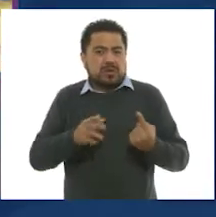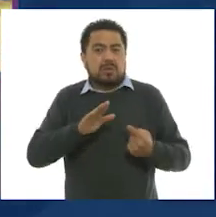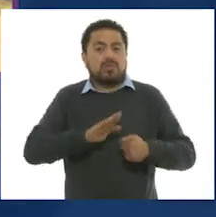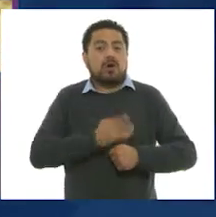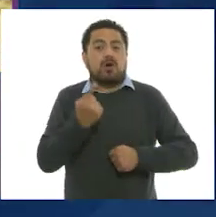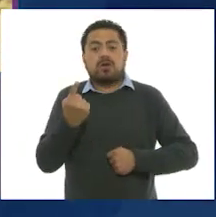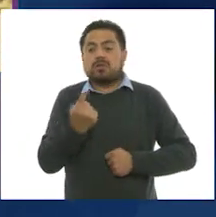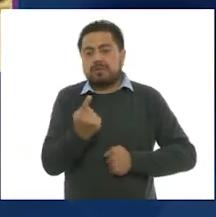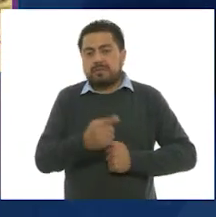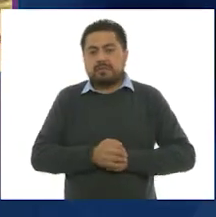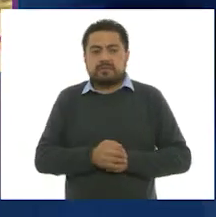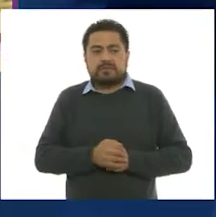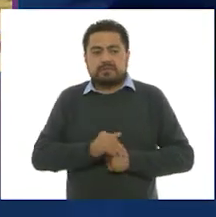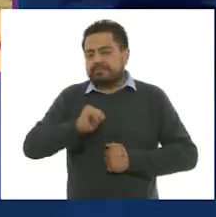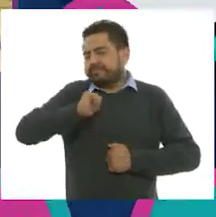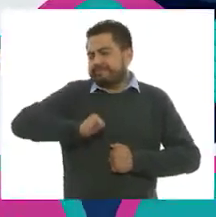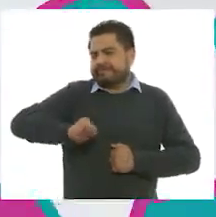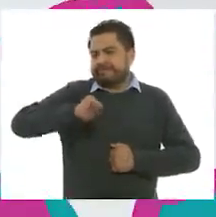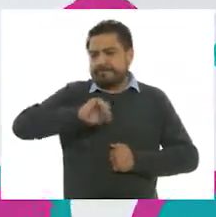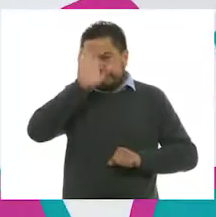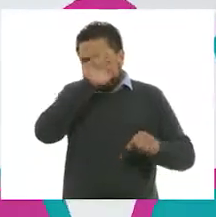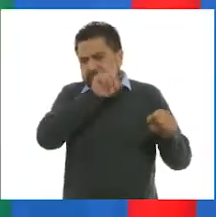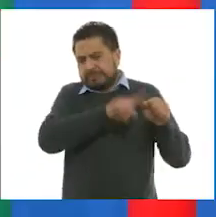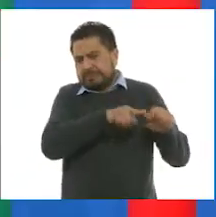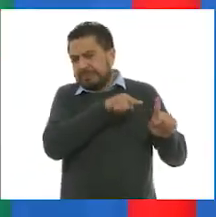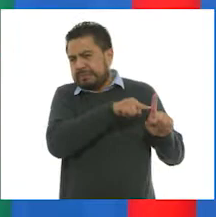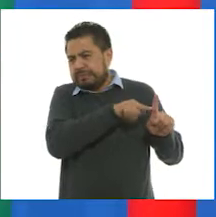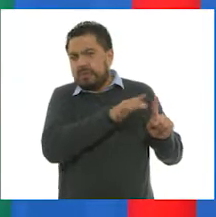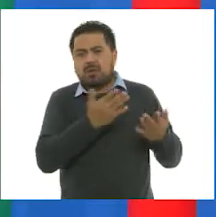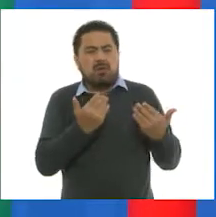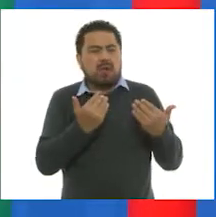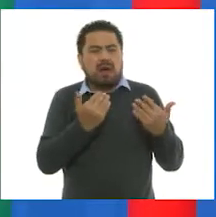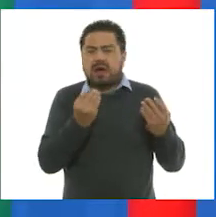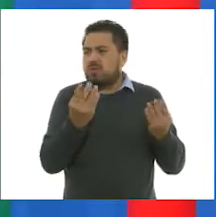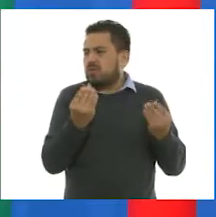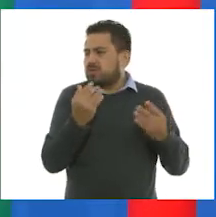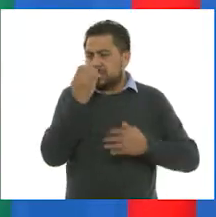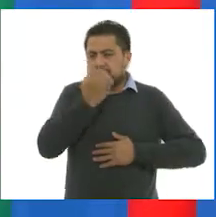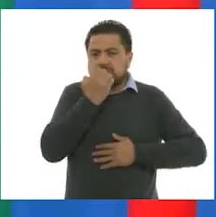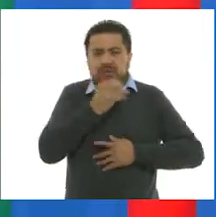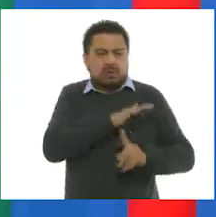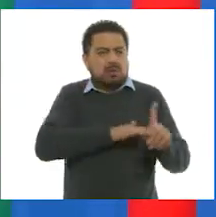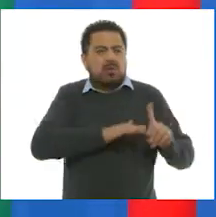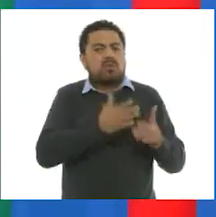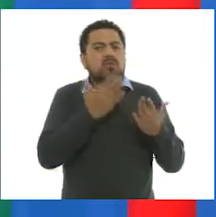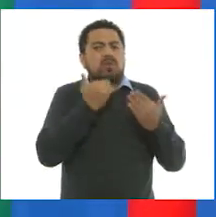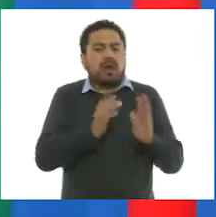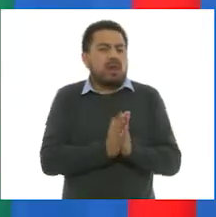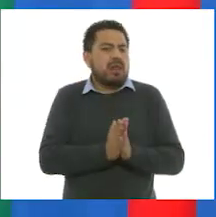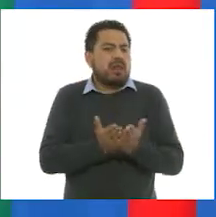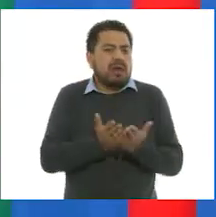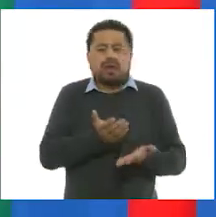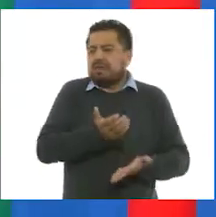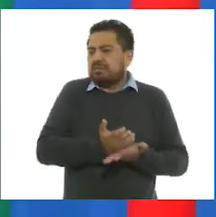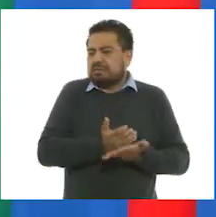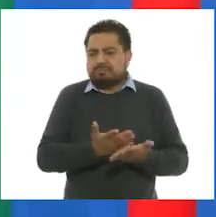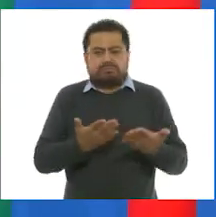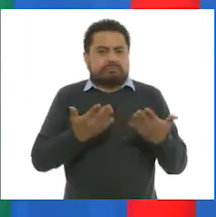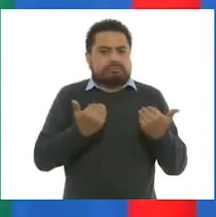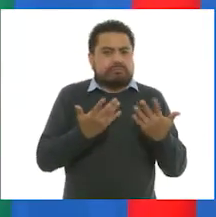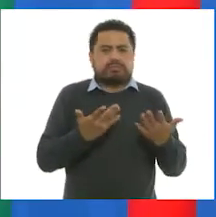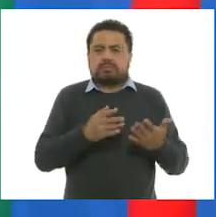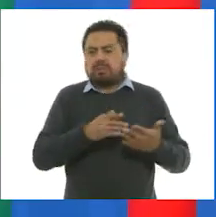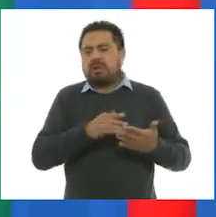porque en aquellas otras culturas antiguas no tenían tantas escuelas, ni contaban con libros, libretas, boletas